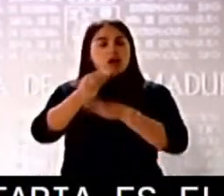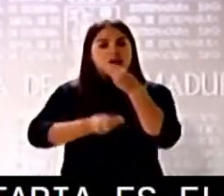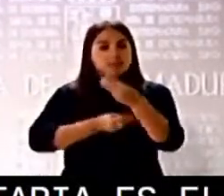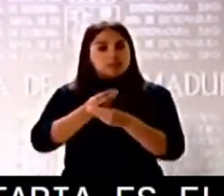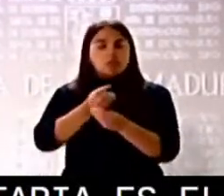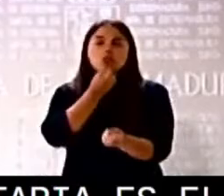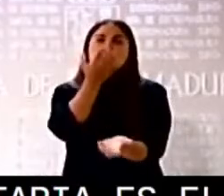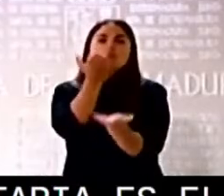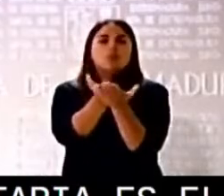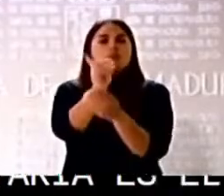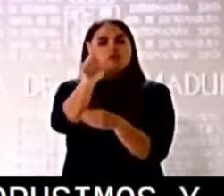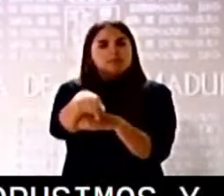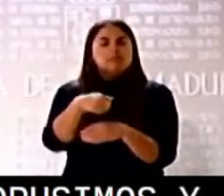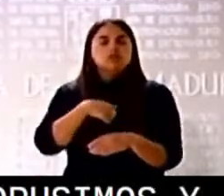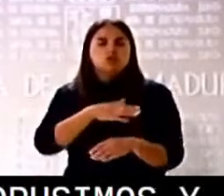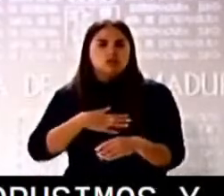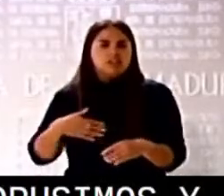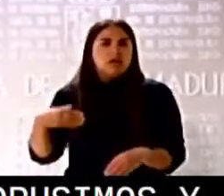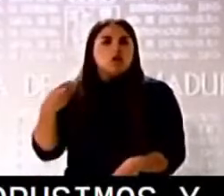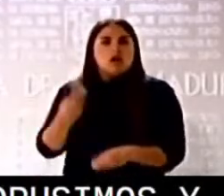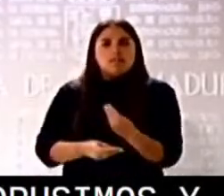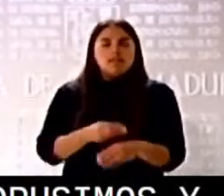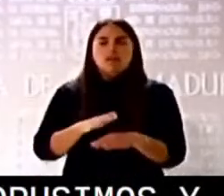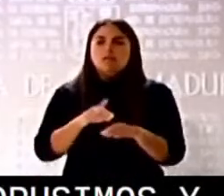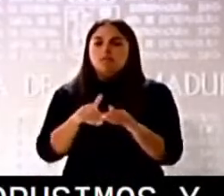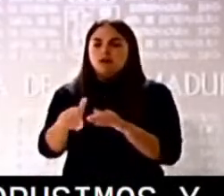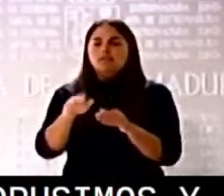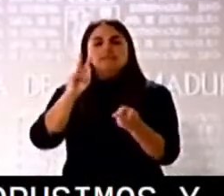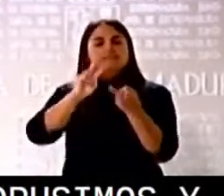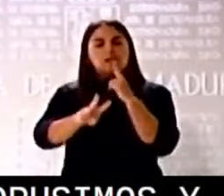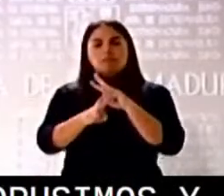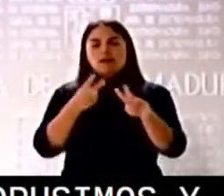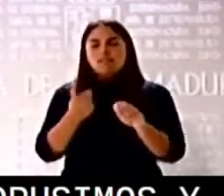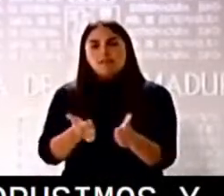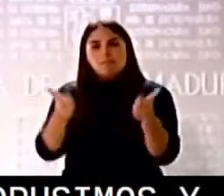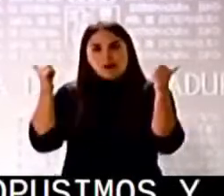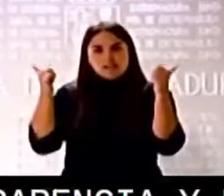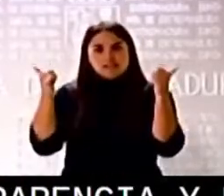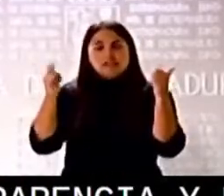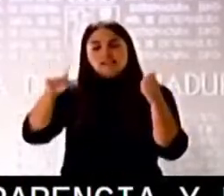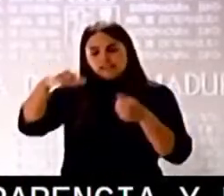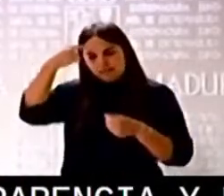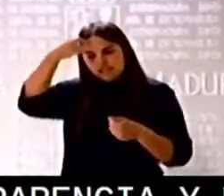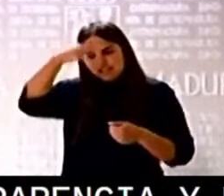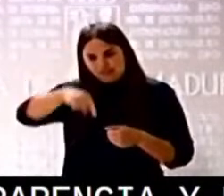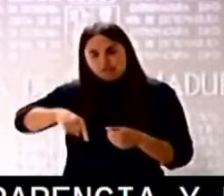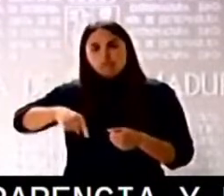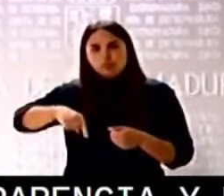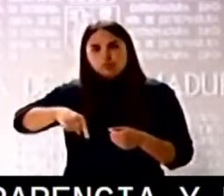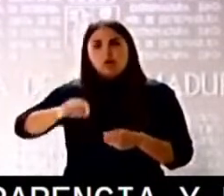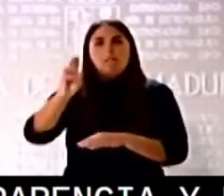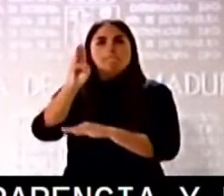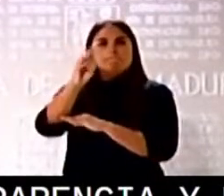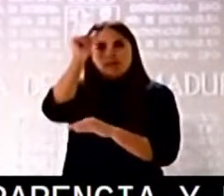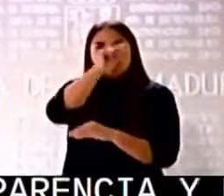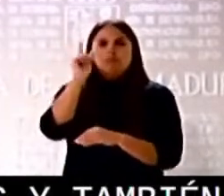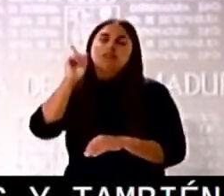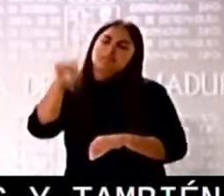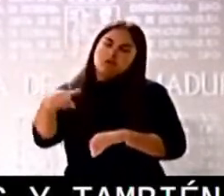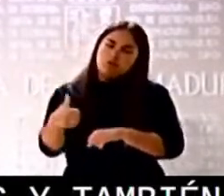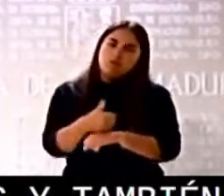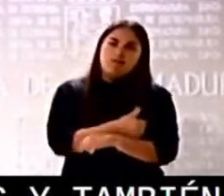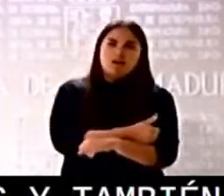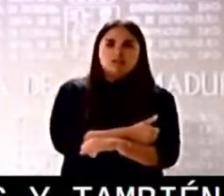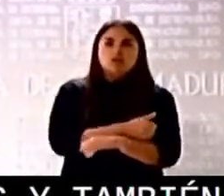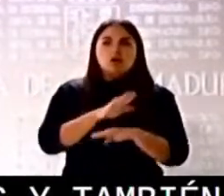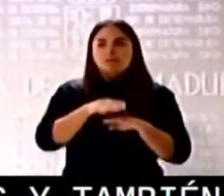nos propusimos y que quisimos hacer para una mayor transparencia y un mejor conocimiento de los parlamentarios y también de los ciudadanos,